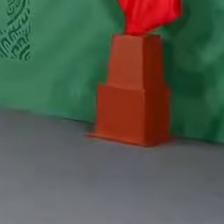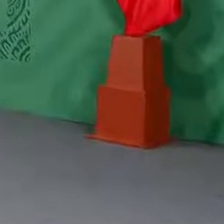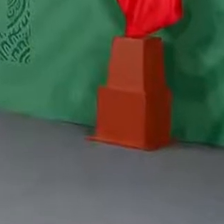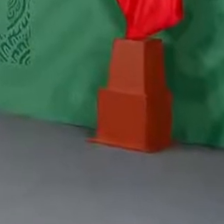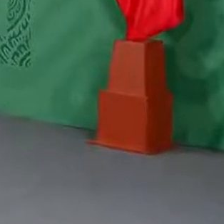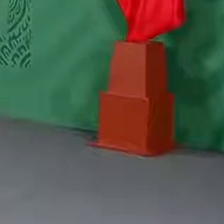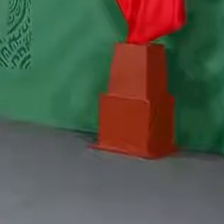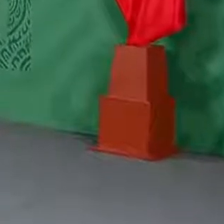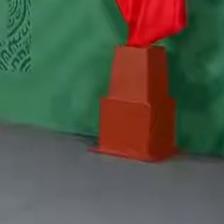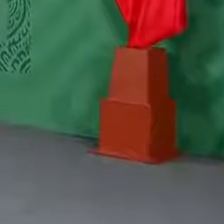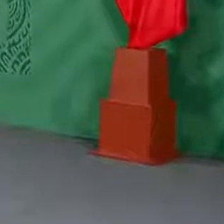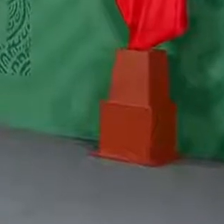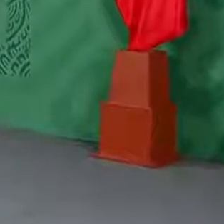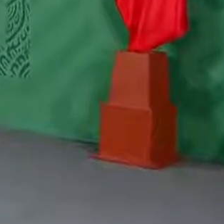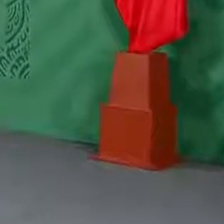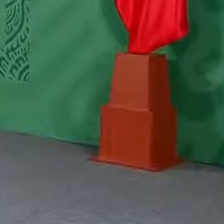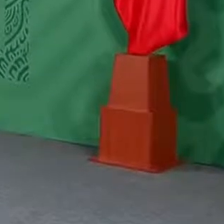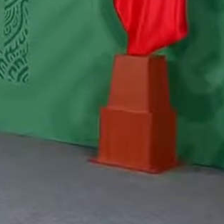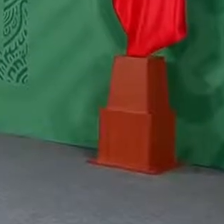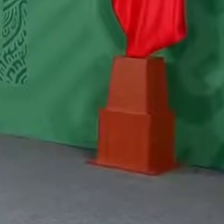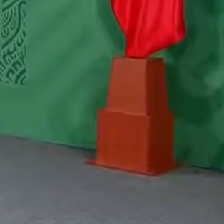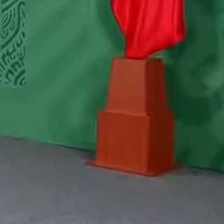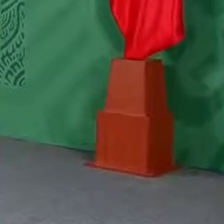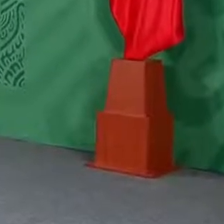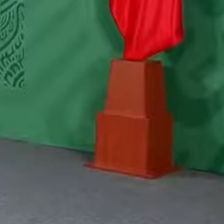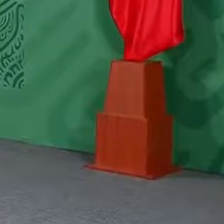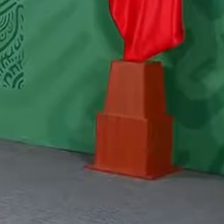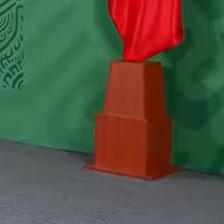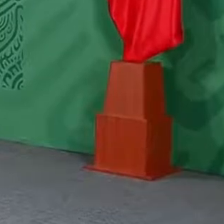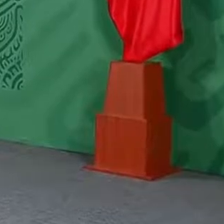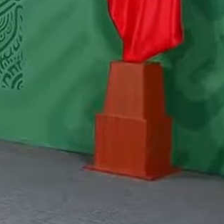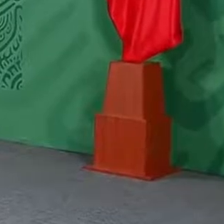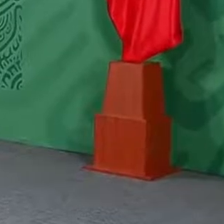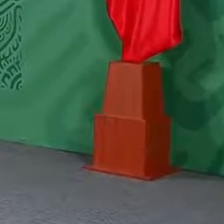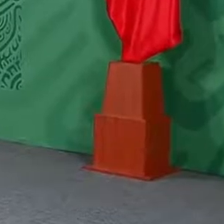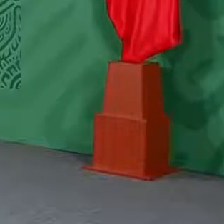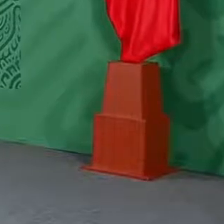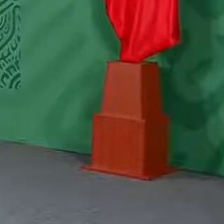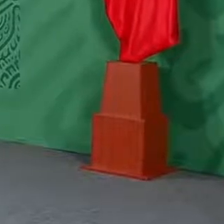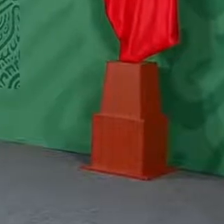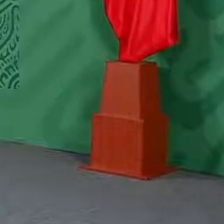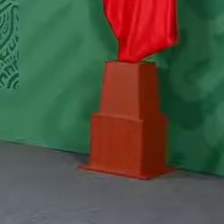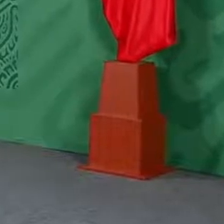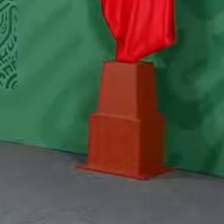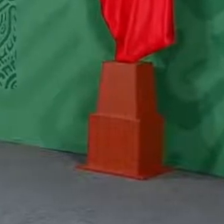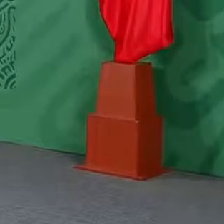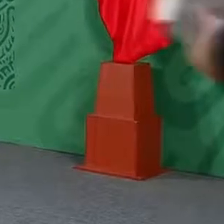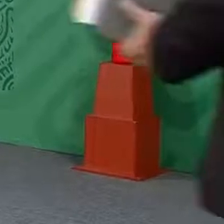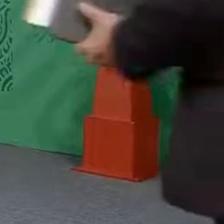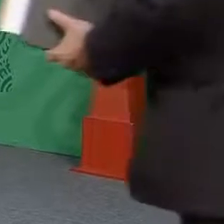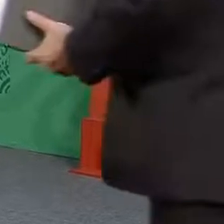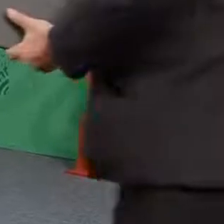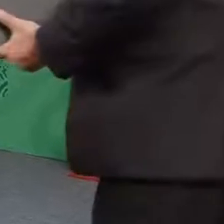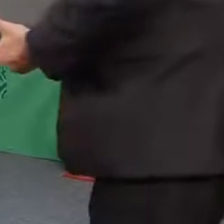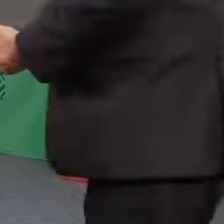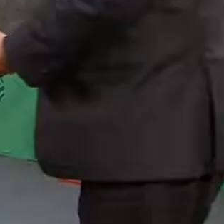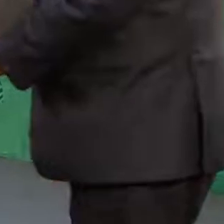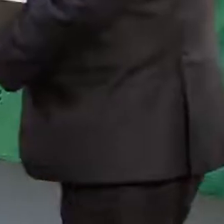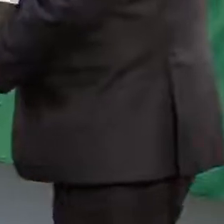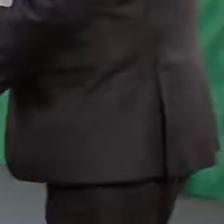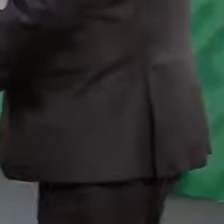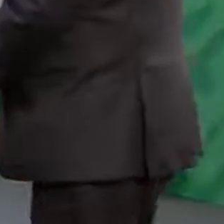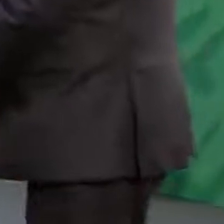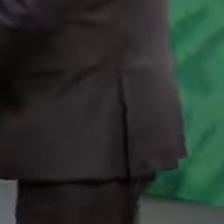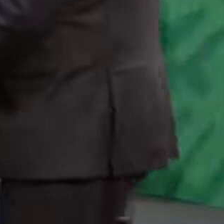¿Por qué no lo haces tú y conoces el origen de